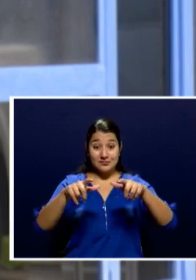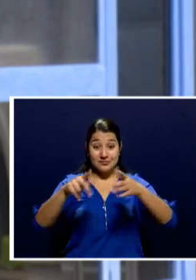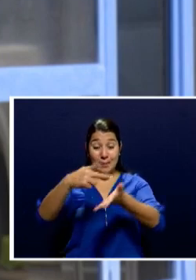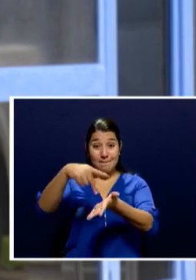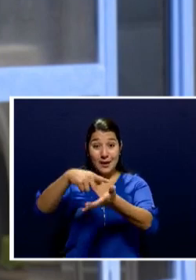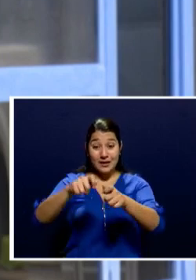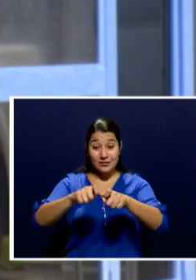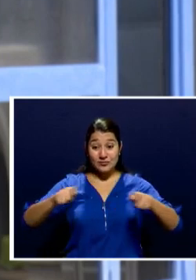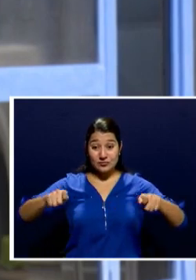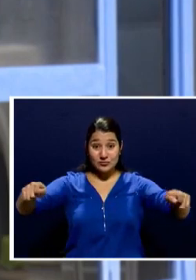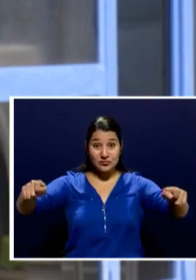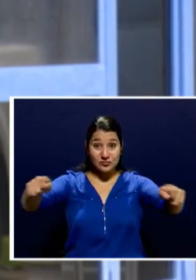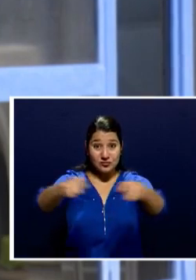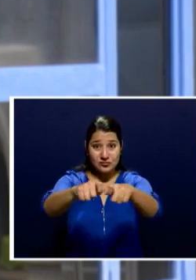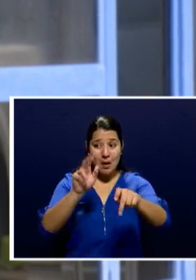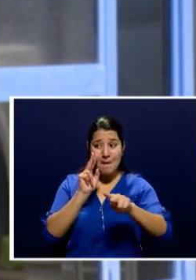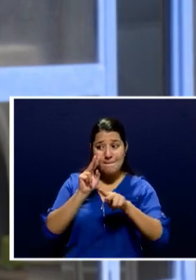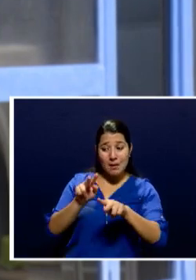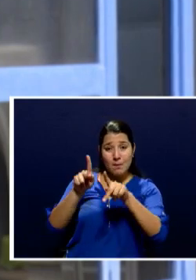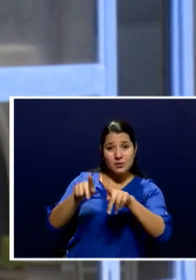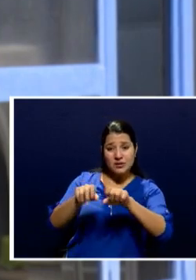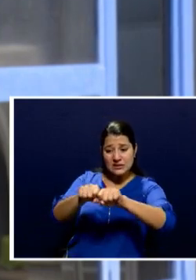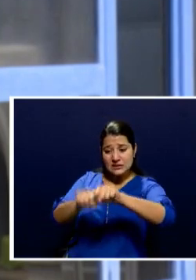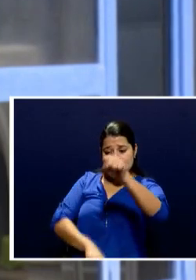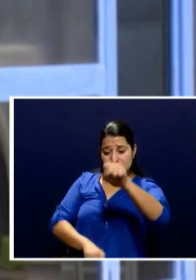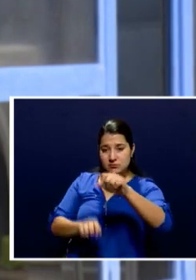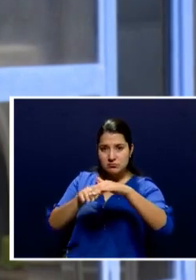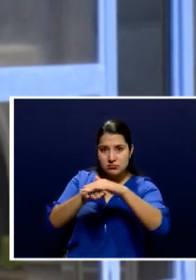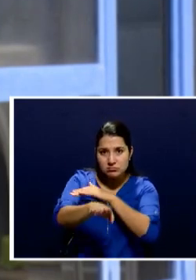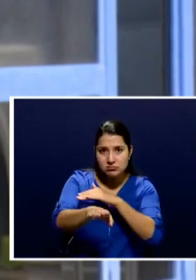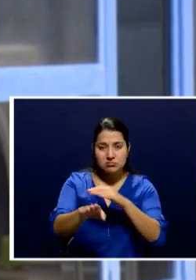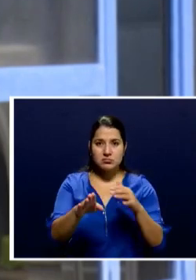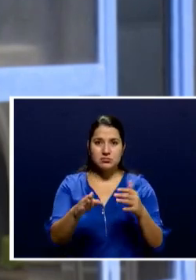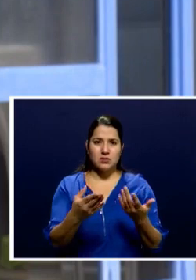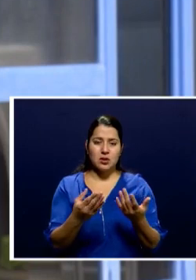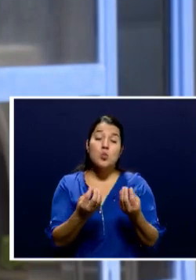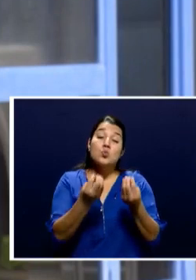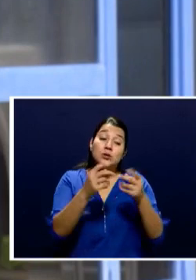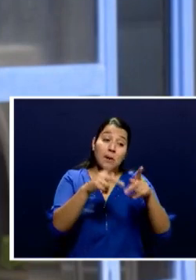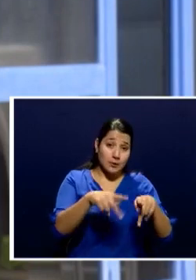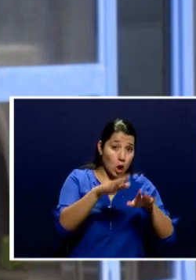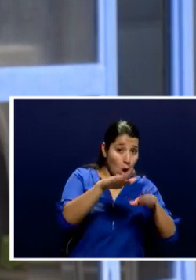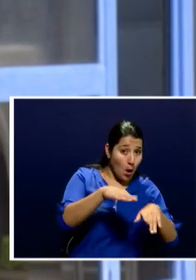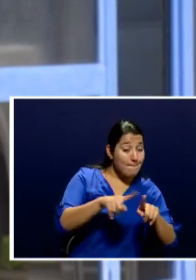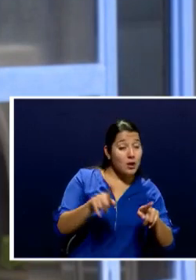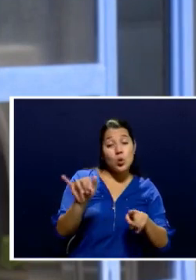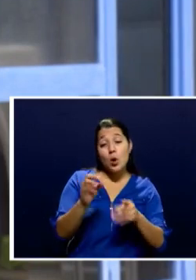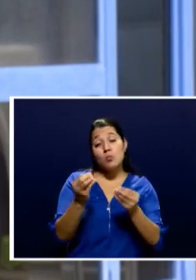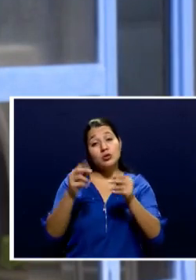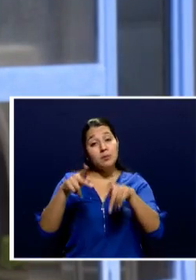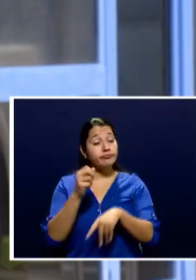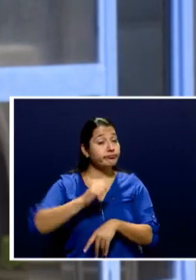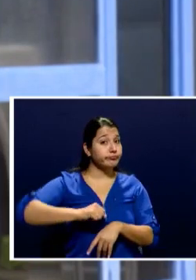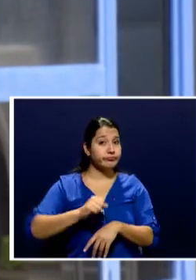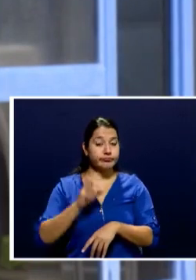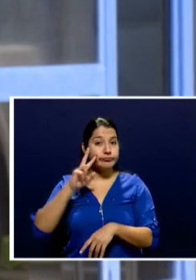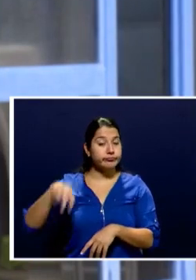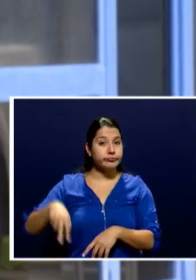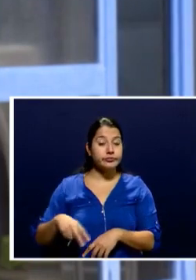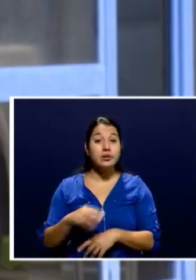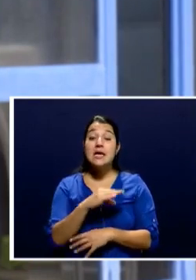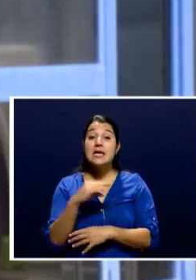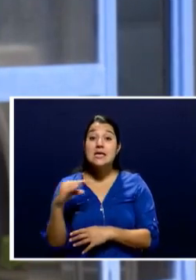esparcirse. Podríamos decir que en términos generales la gente ha sido obediente, pero también hay muchos desobedientes. Y en las movilizaciones